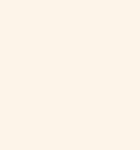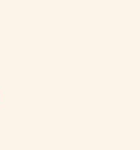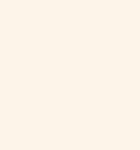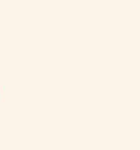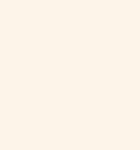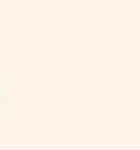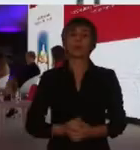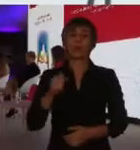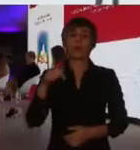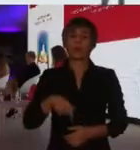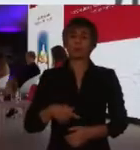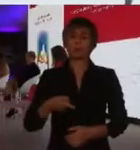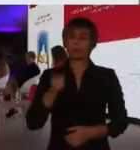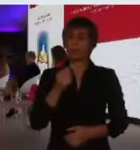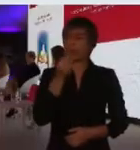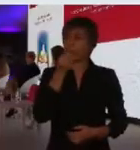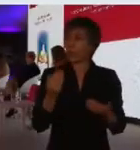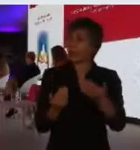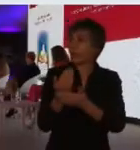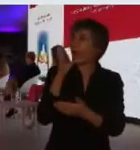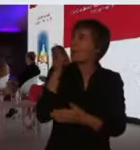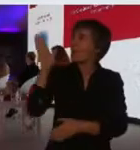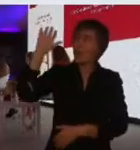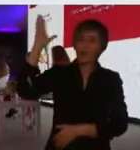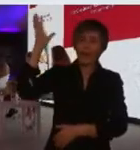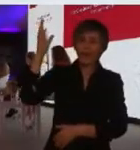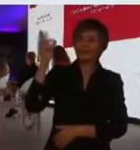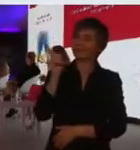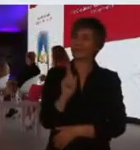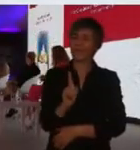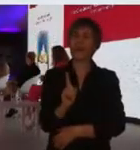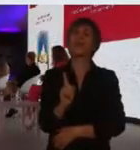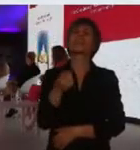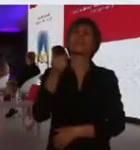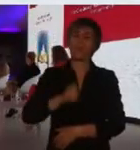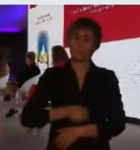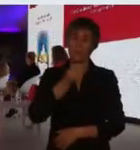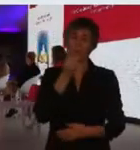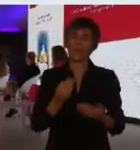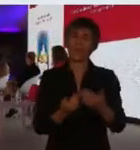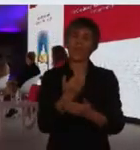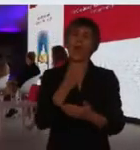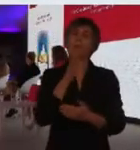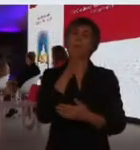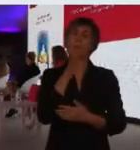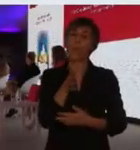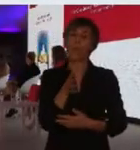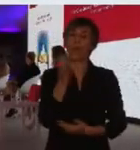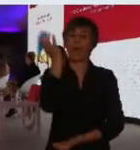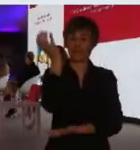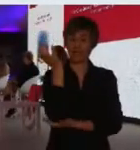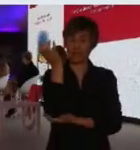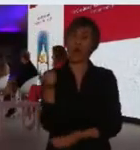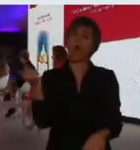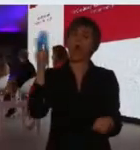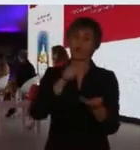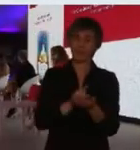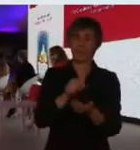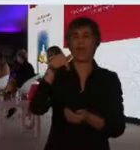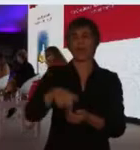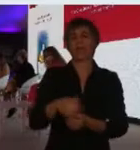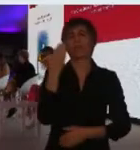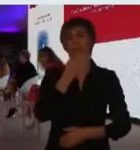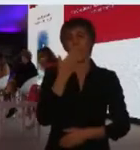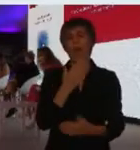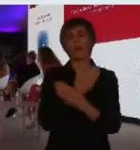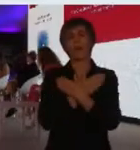Oxe, non só é un bo día pola previsión meteorolóxica, senón porque o Castelo volve a acoller a Escola María Viñals. Volvemos